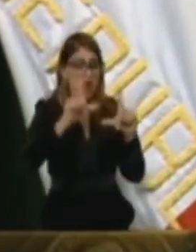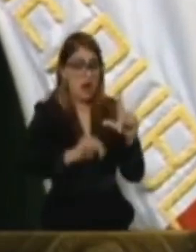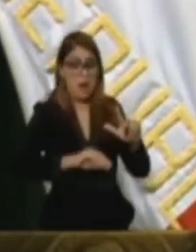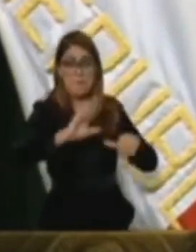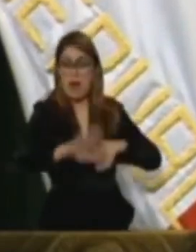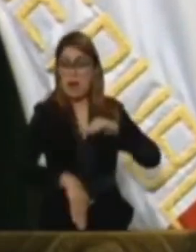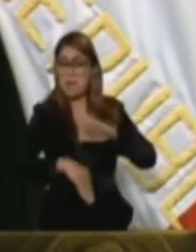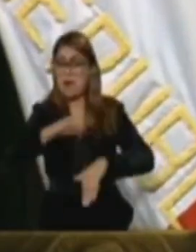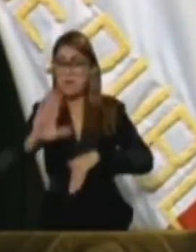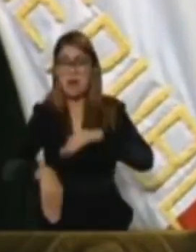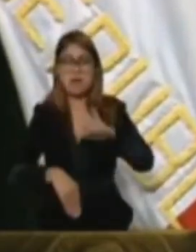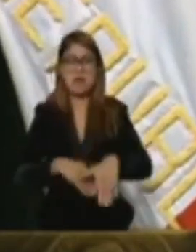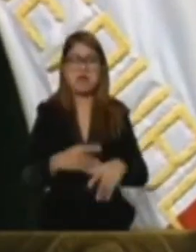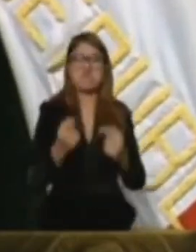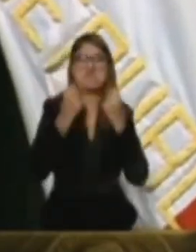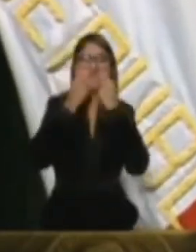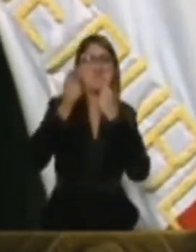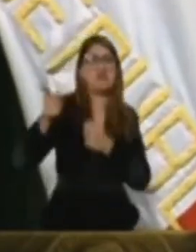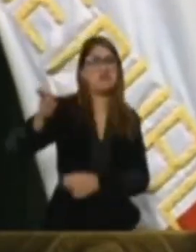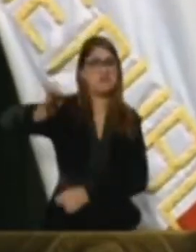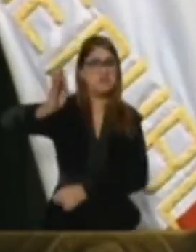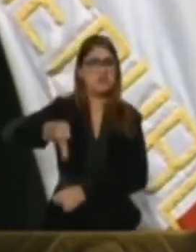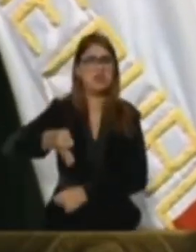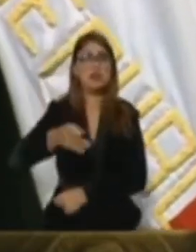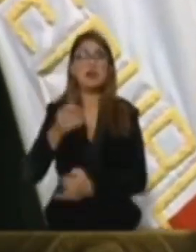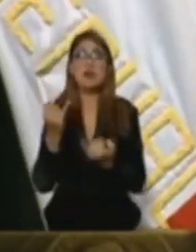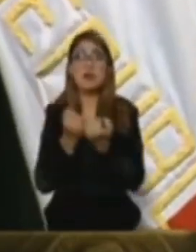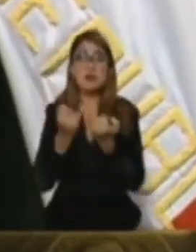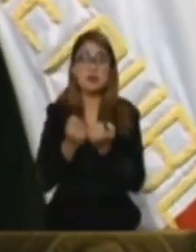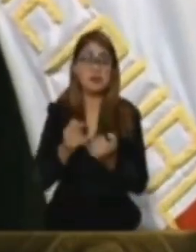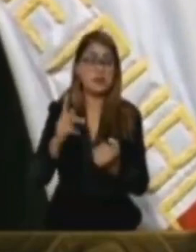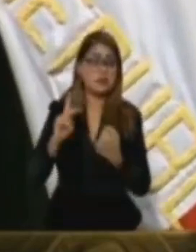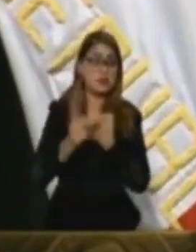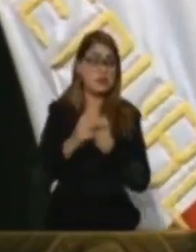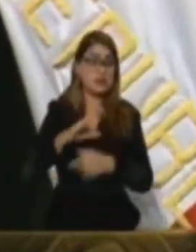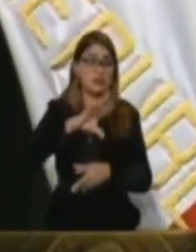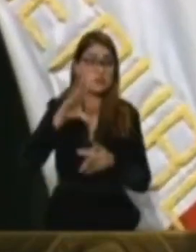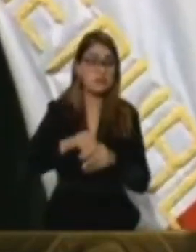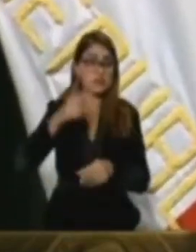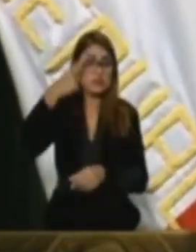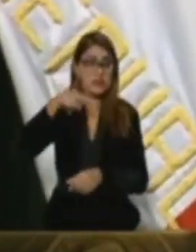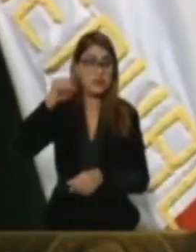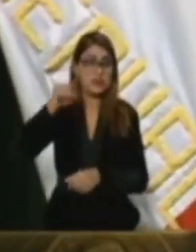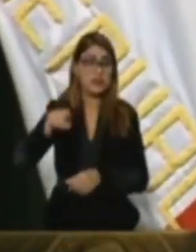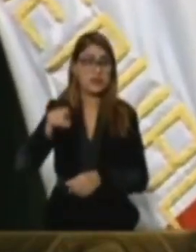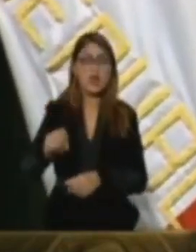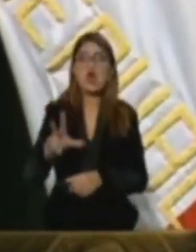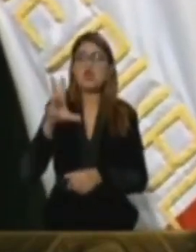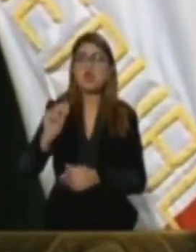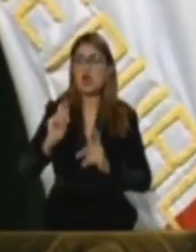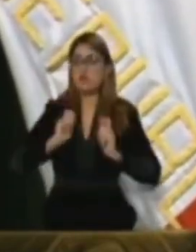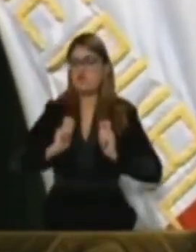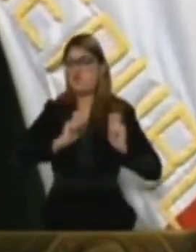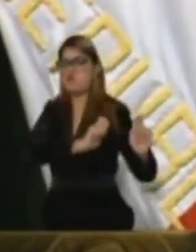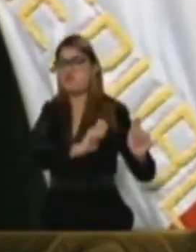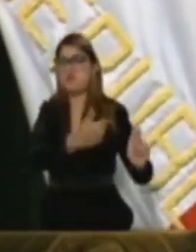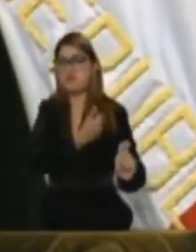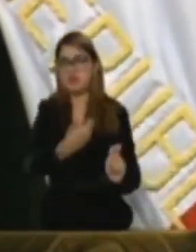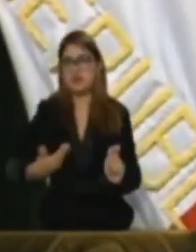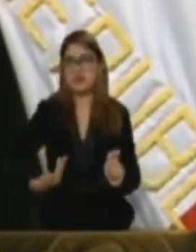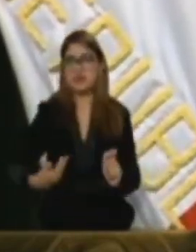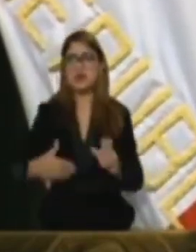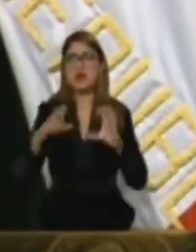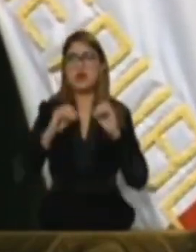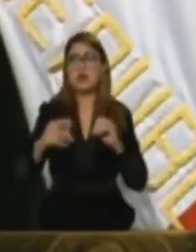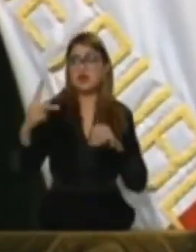a convertir en una inmensa ruina toda la extensión de nuestra patria, con tal de que él no abandone la presidencia ni derrame una sola